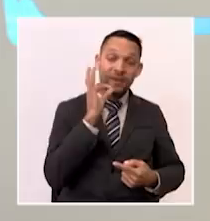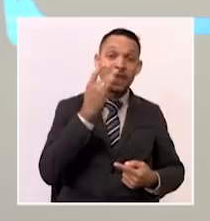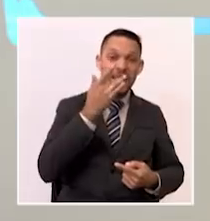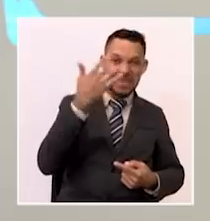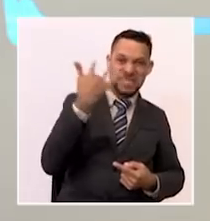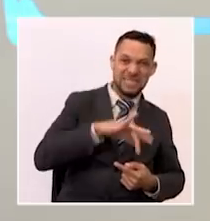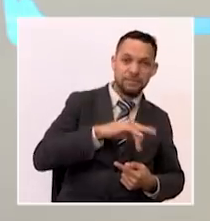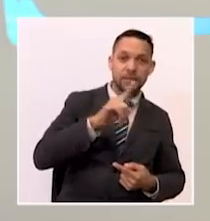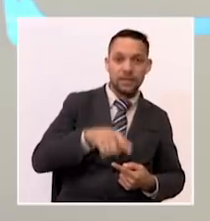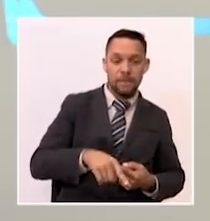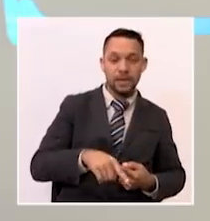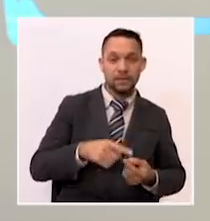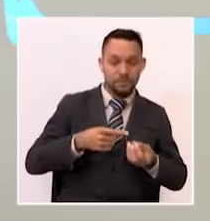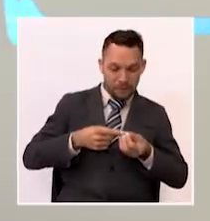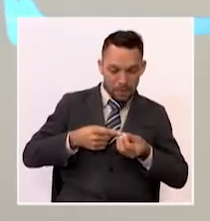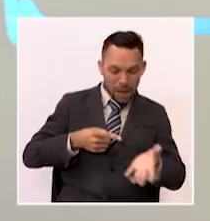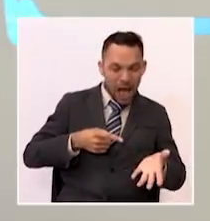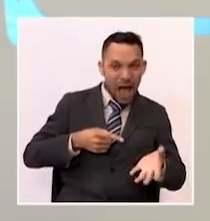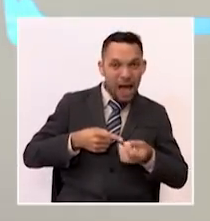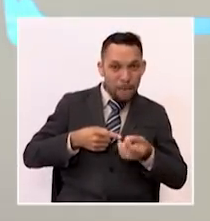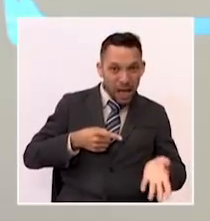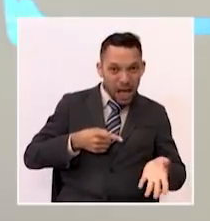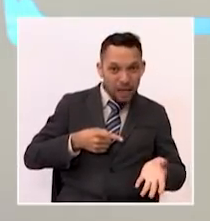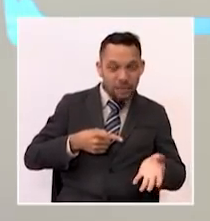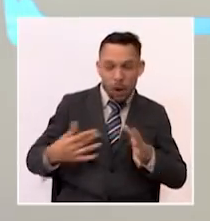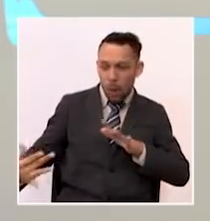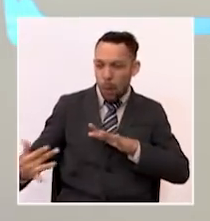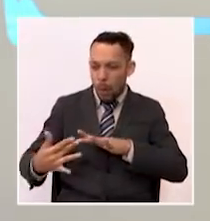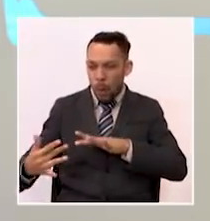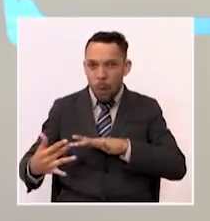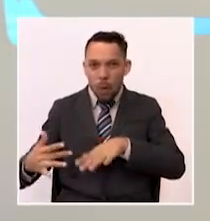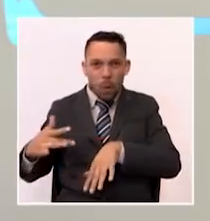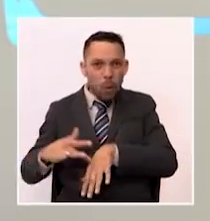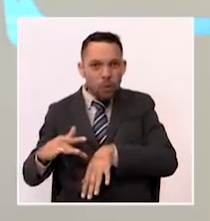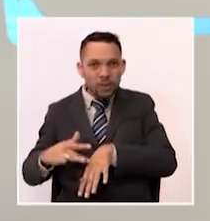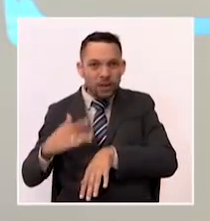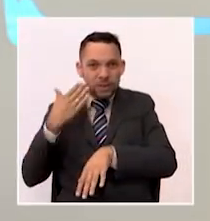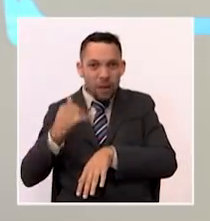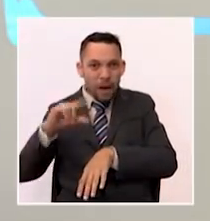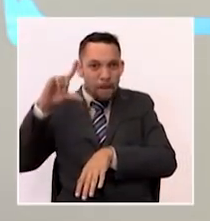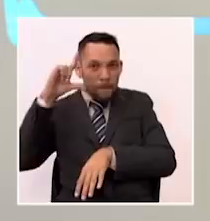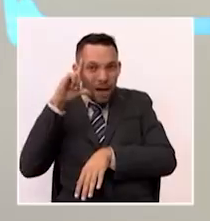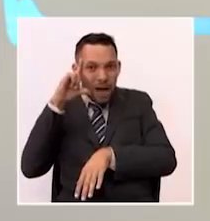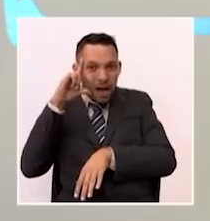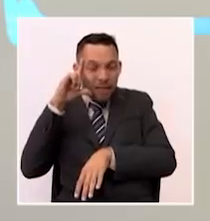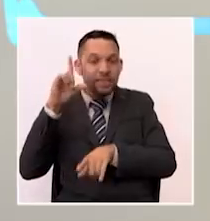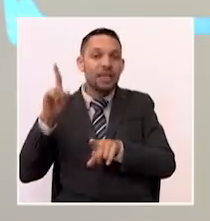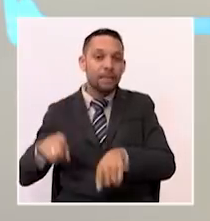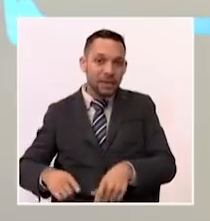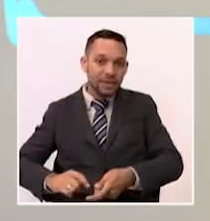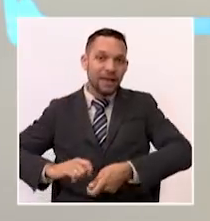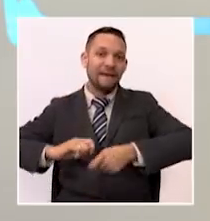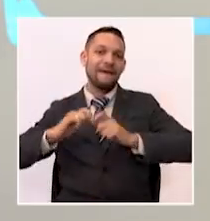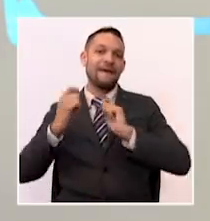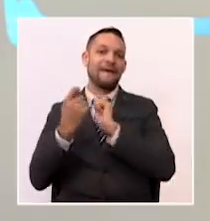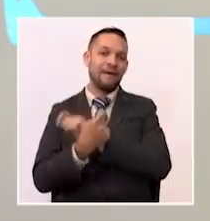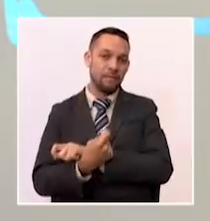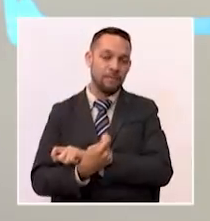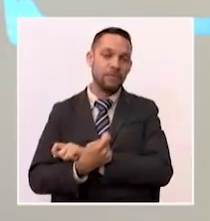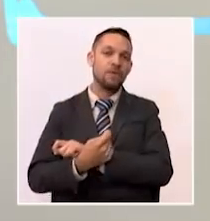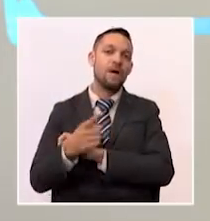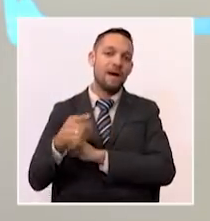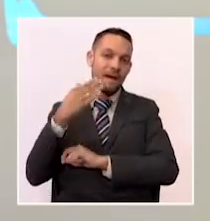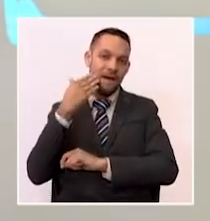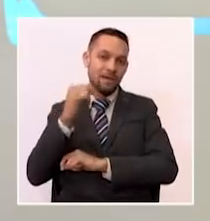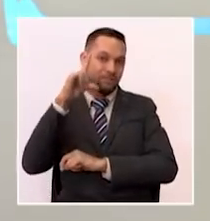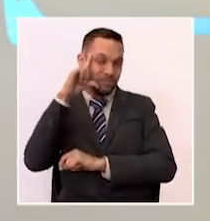el pH de su semen. Y cuando el semen tiene contacto con la mucosa de esa vagina durante la relación sexual, cambia el pH vaginal. Y bien